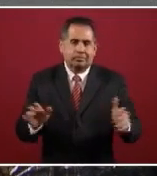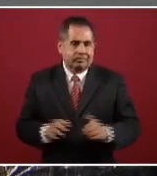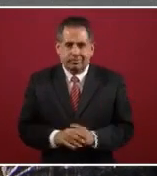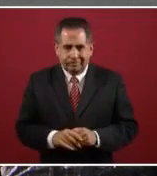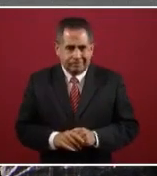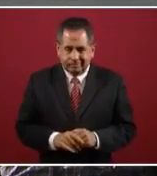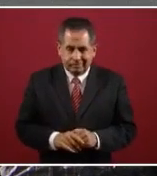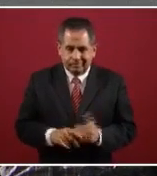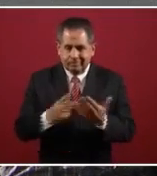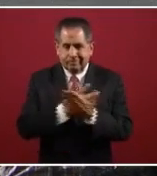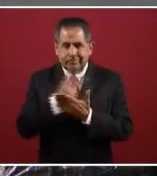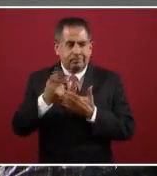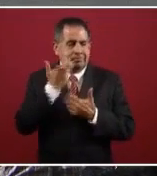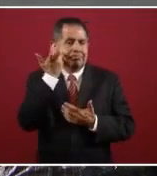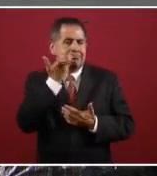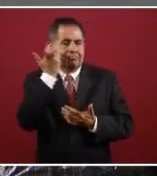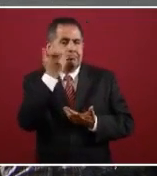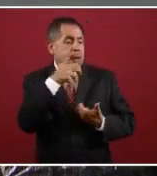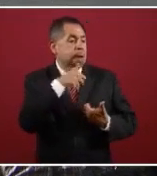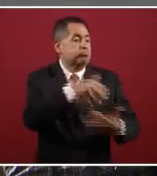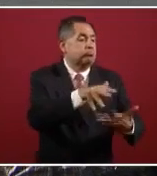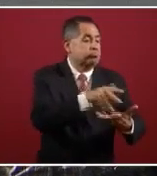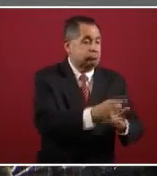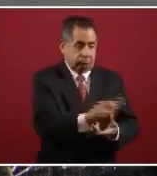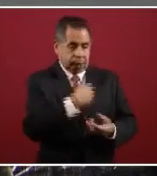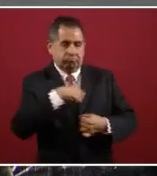programas electoreros,